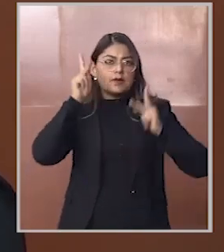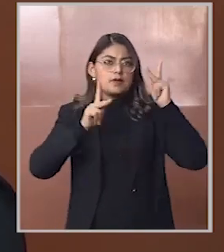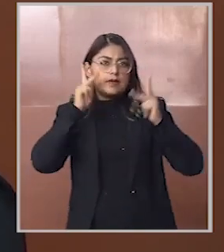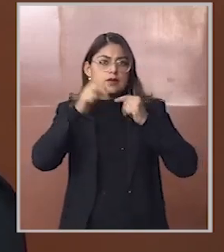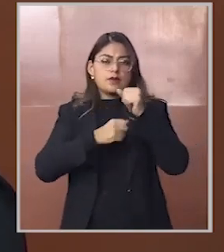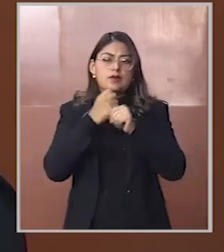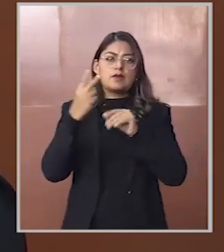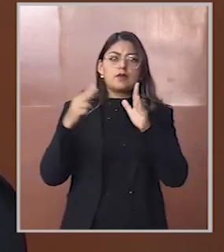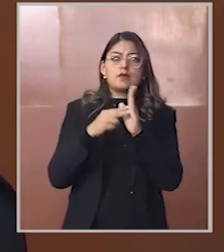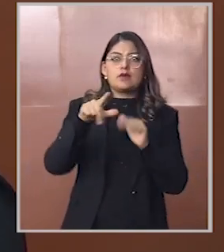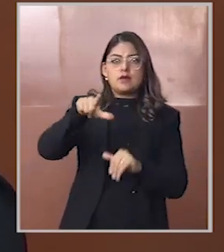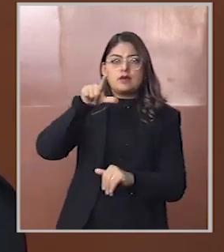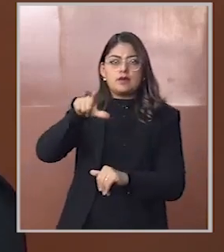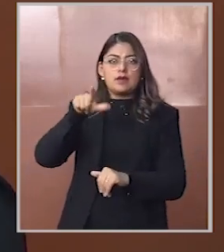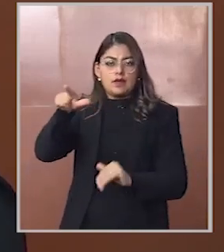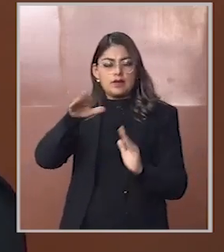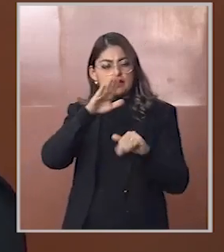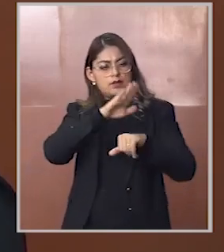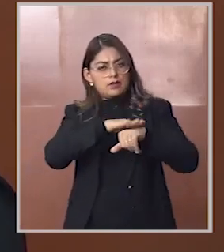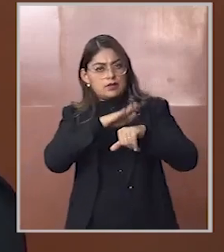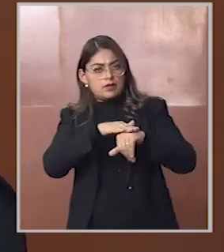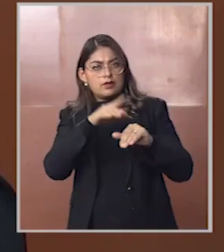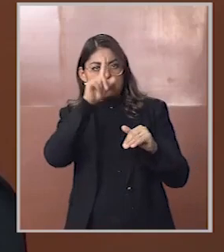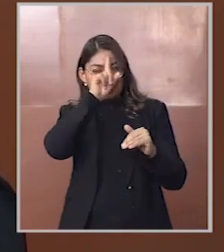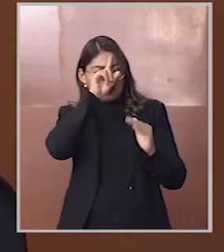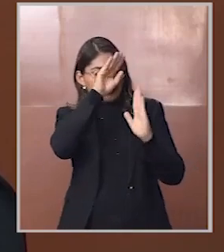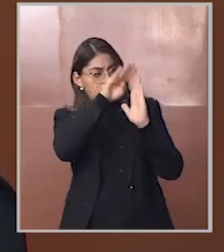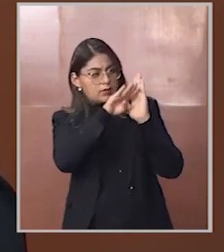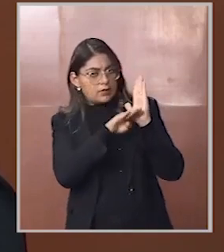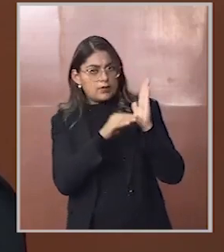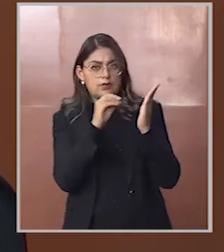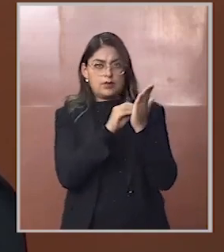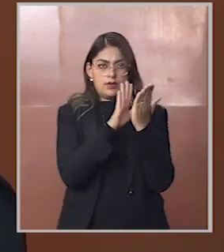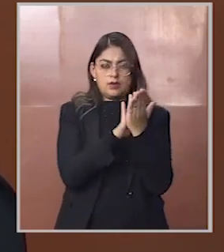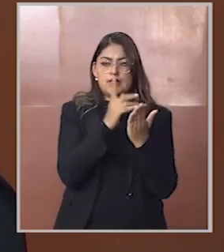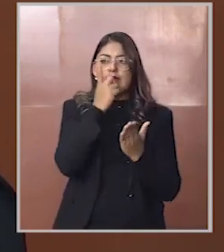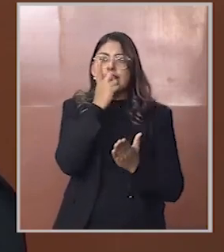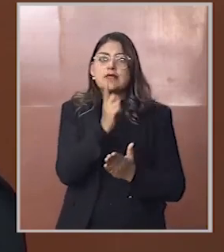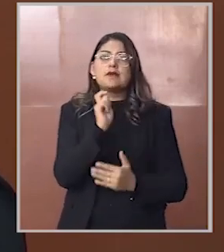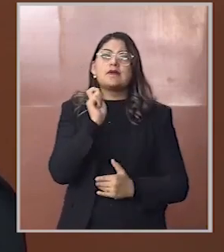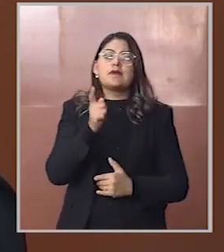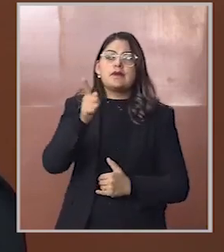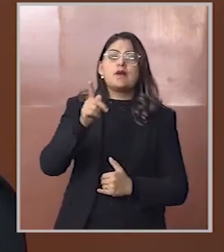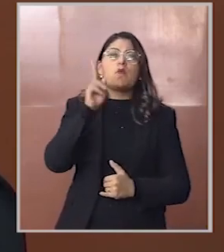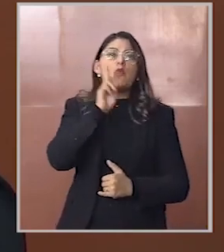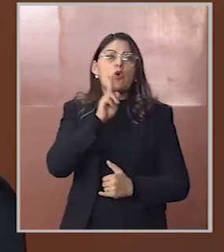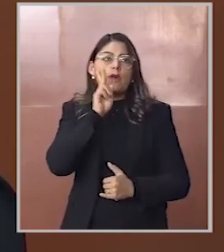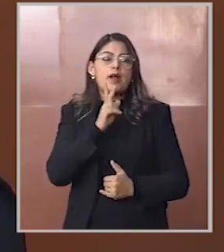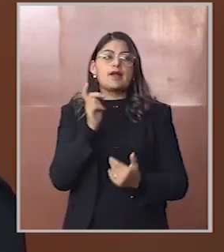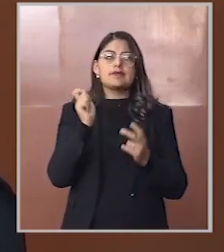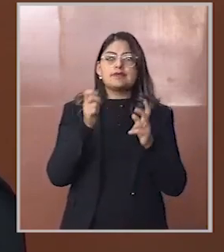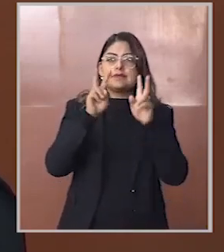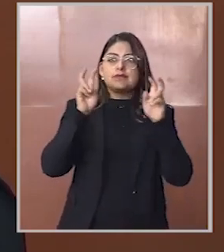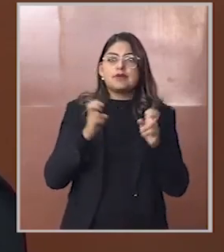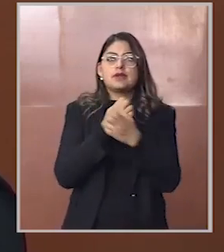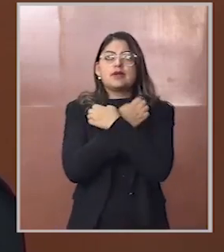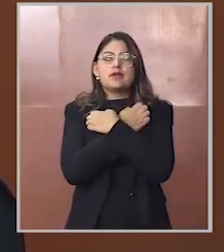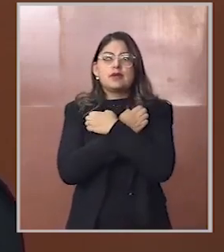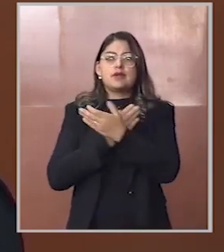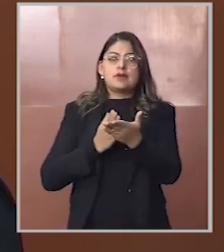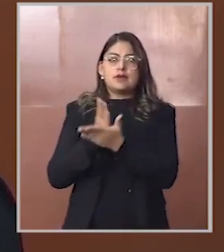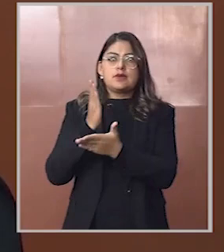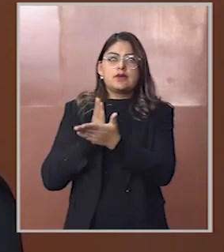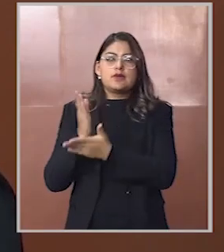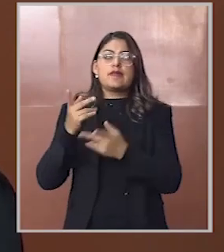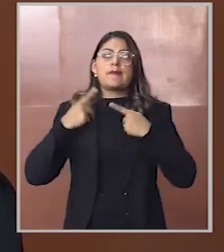insistió en una de sus recomendaciones en este tema que era desarrollar programas de Educación sobre derecho de los pueblos indígenas en